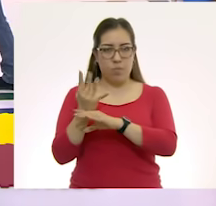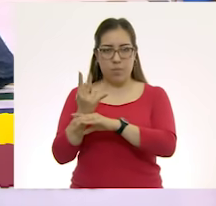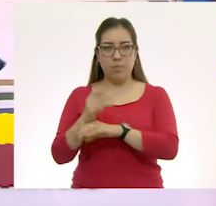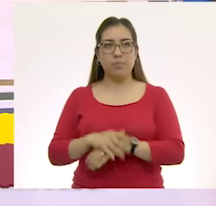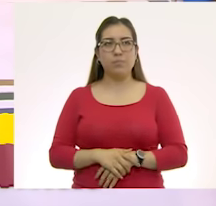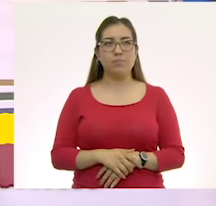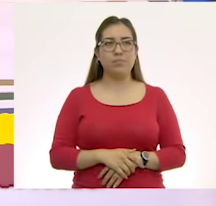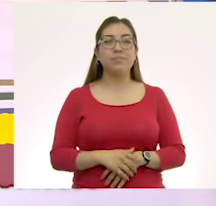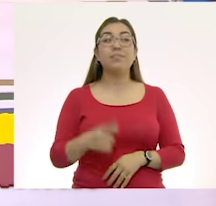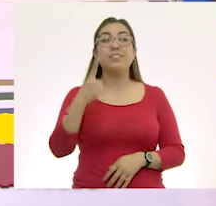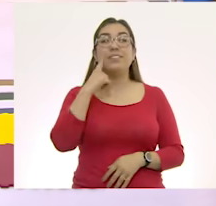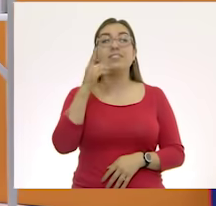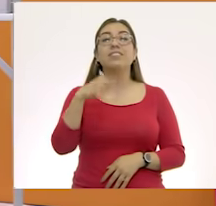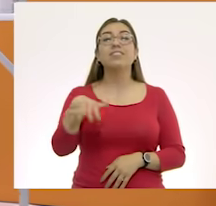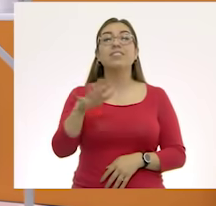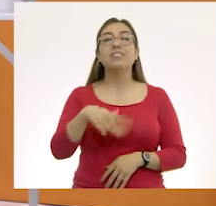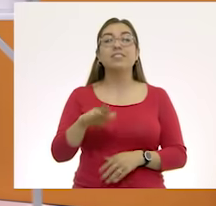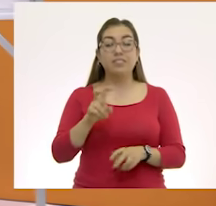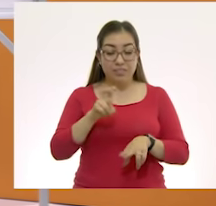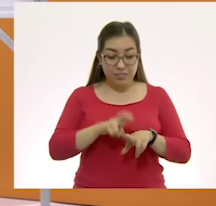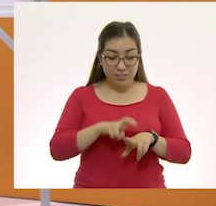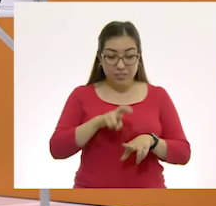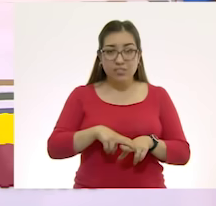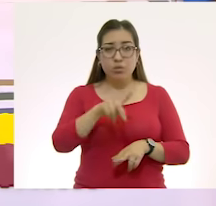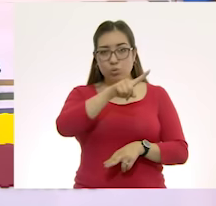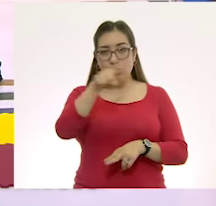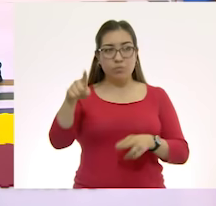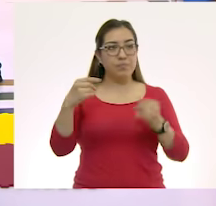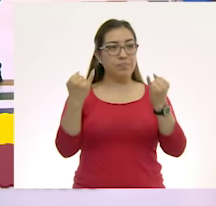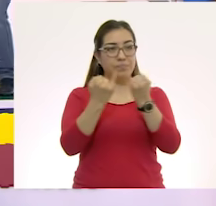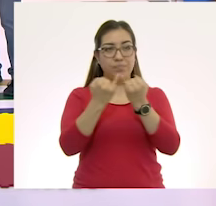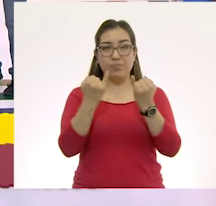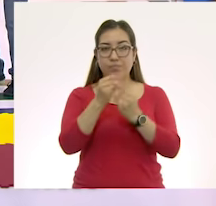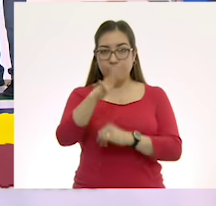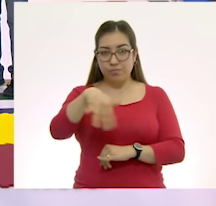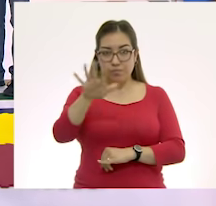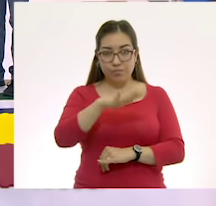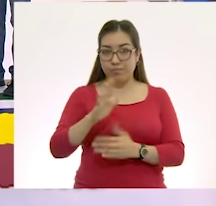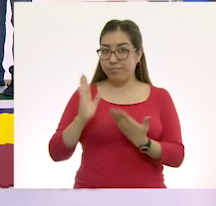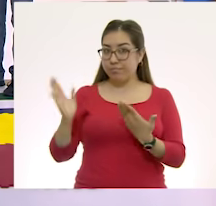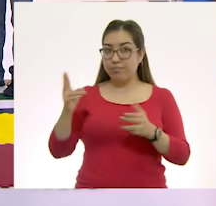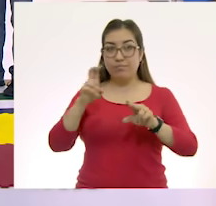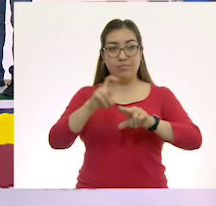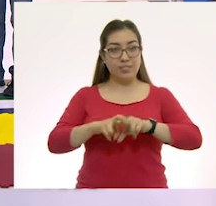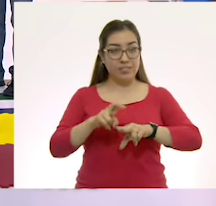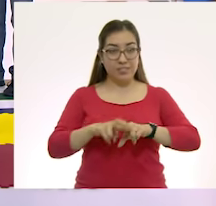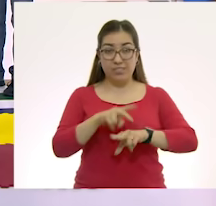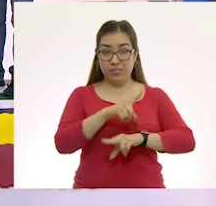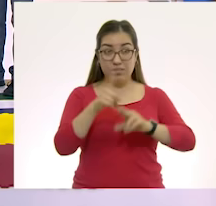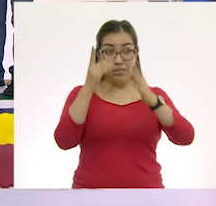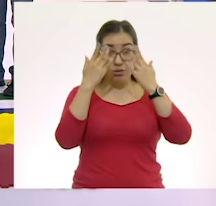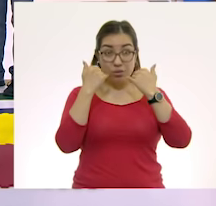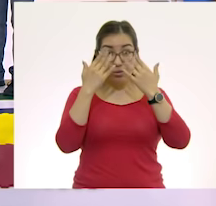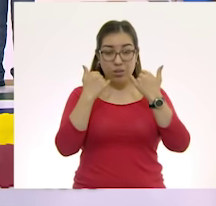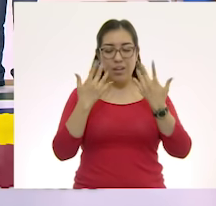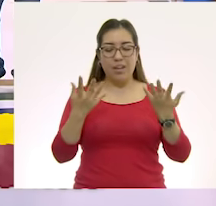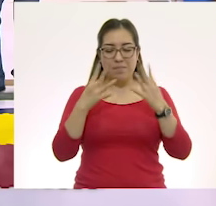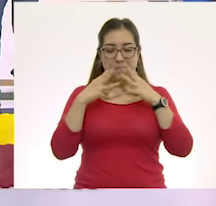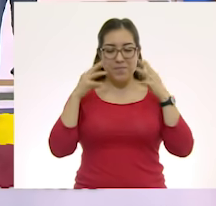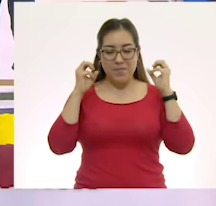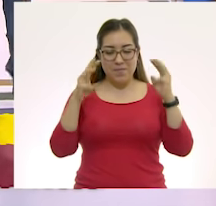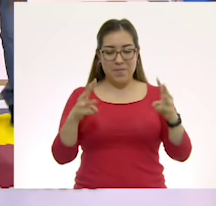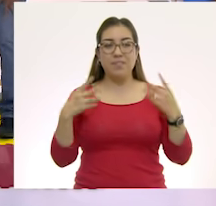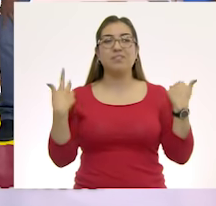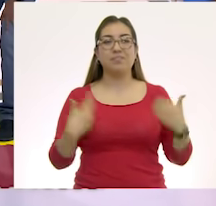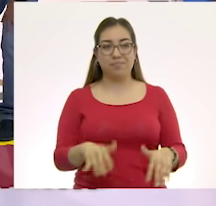van a conseguir un banquito. Mientras allá en casa, igual, consíganse un banquito. Y si no lo pueden conseguir... ¡Wow! Soy bien